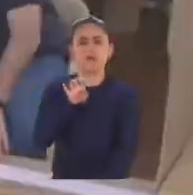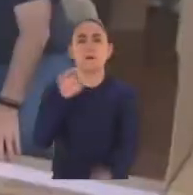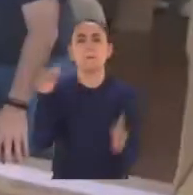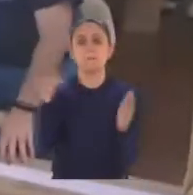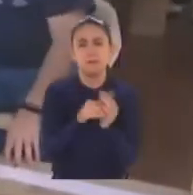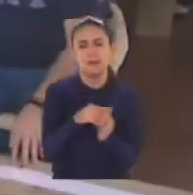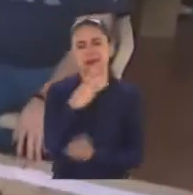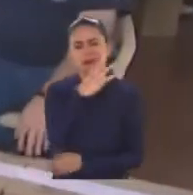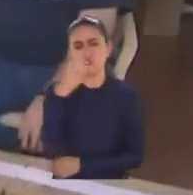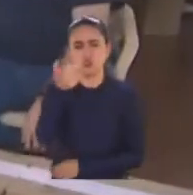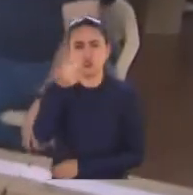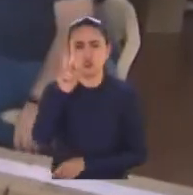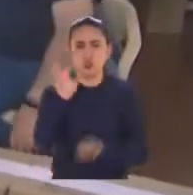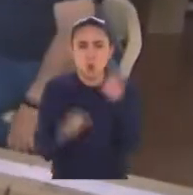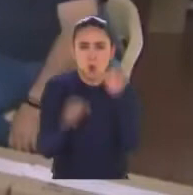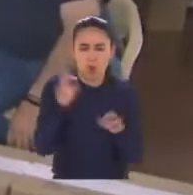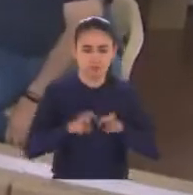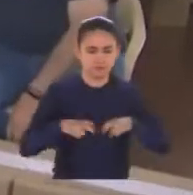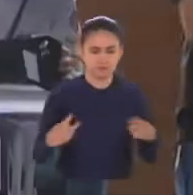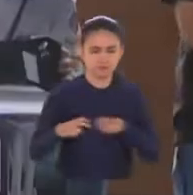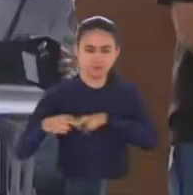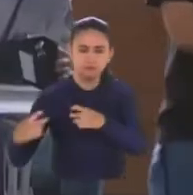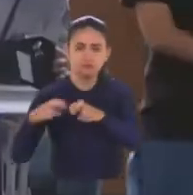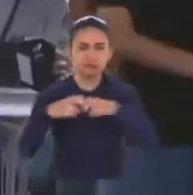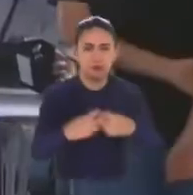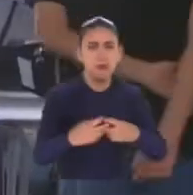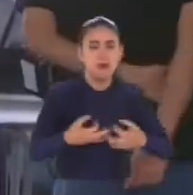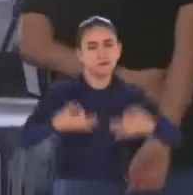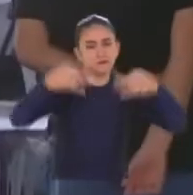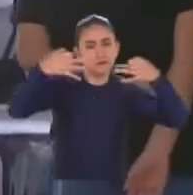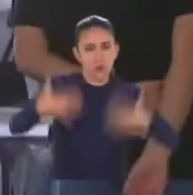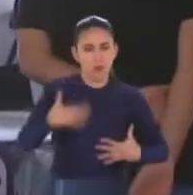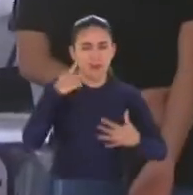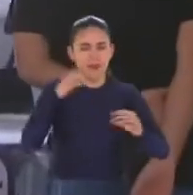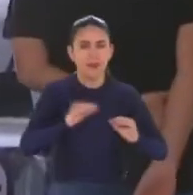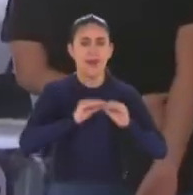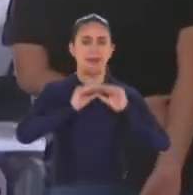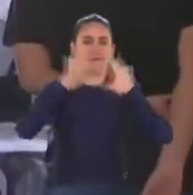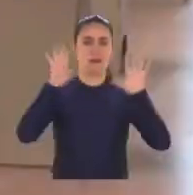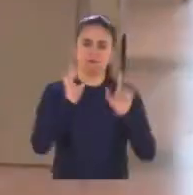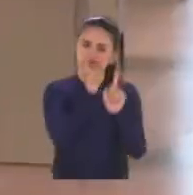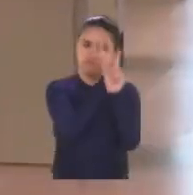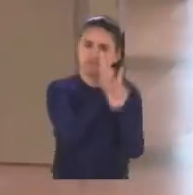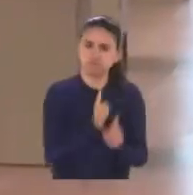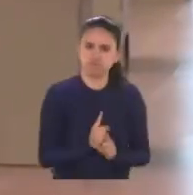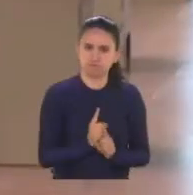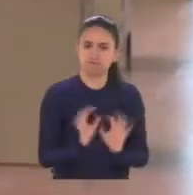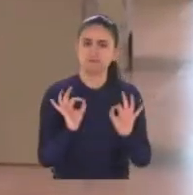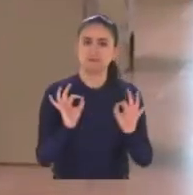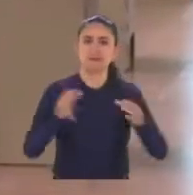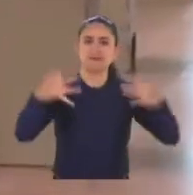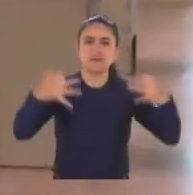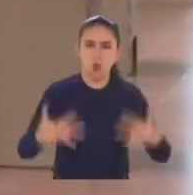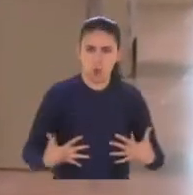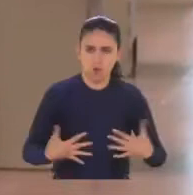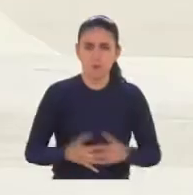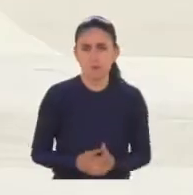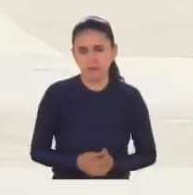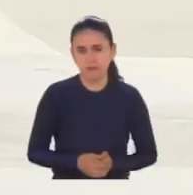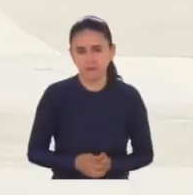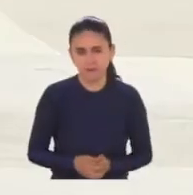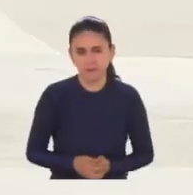89.312 jurados para asegurar que este proceso se realice en condiciones seguras y